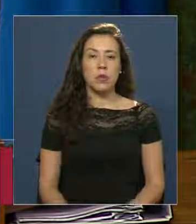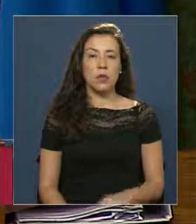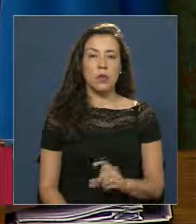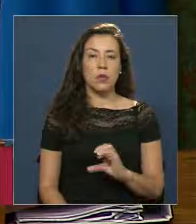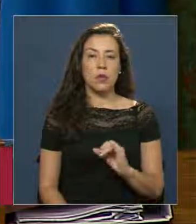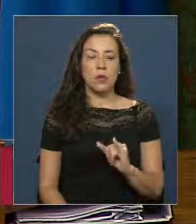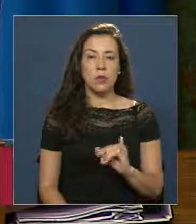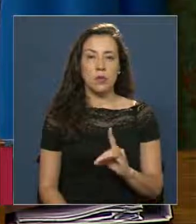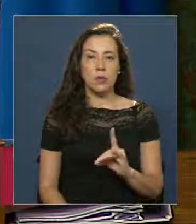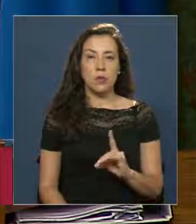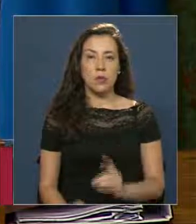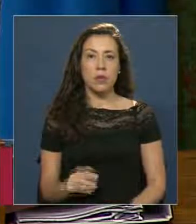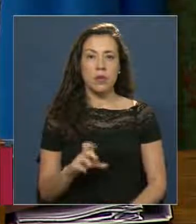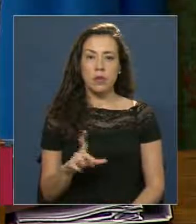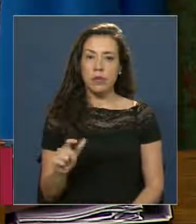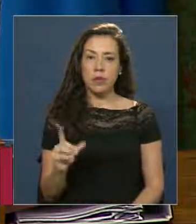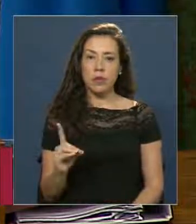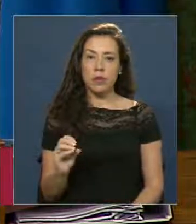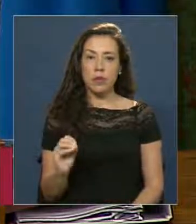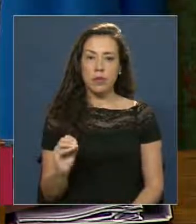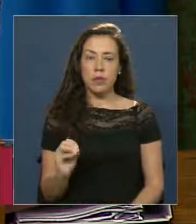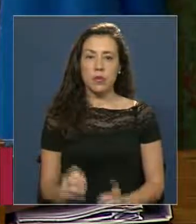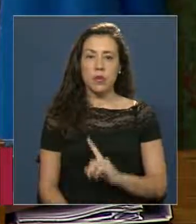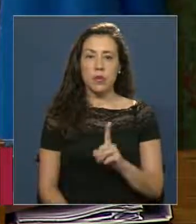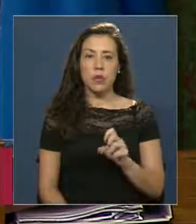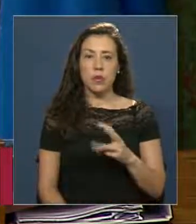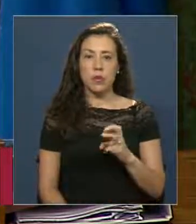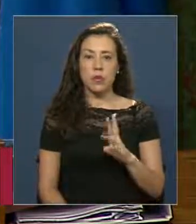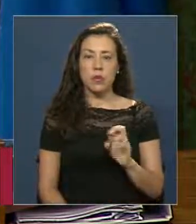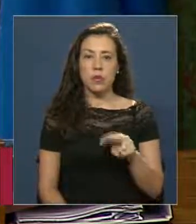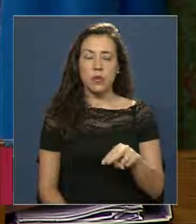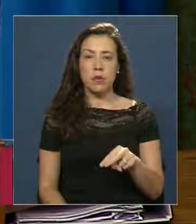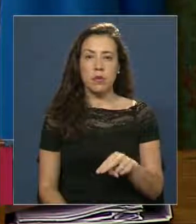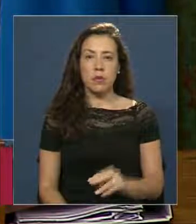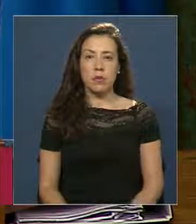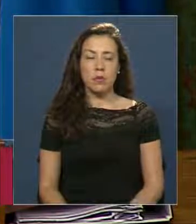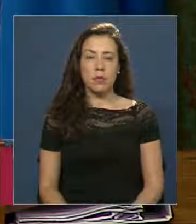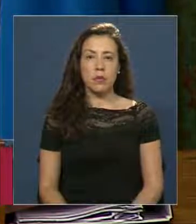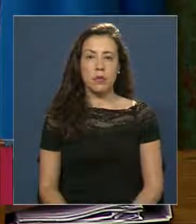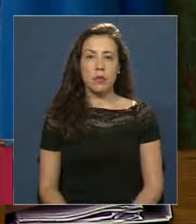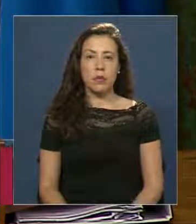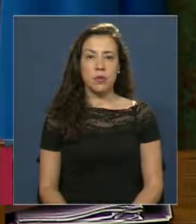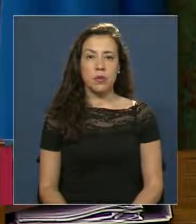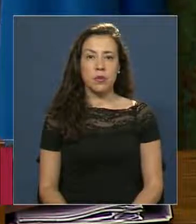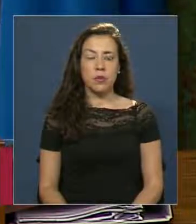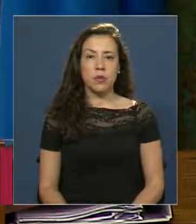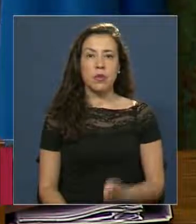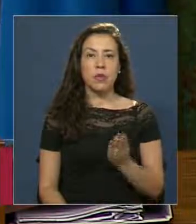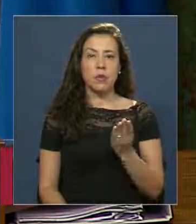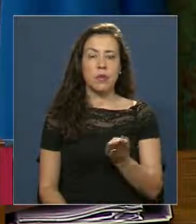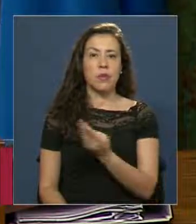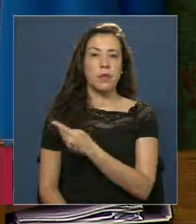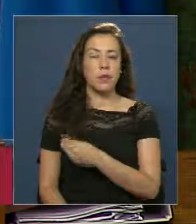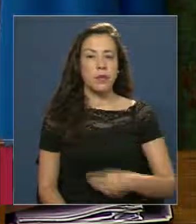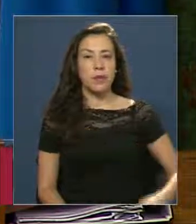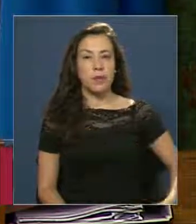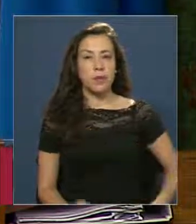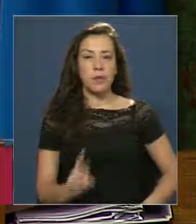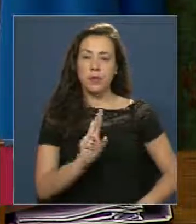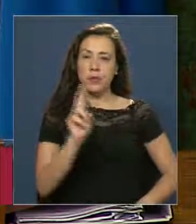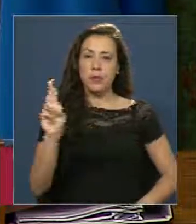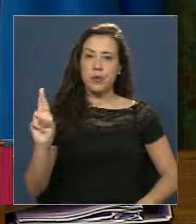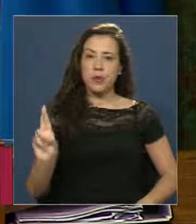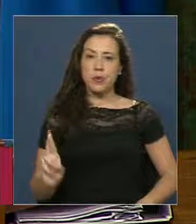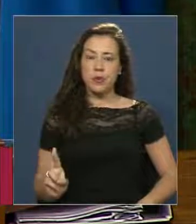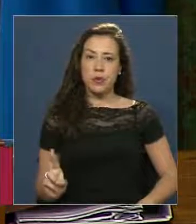Sofía Cid, don Miguel Mellado y don Fran Sauerbaum. Y en su parte dispositiva se solicita a su excelencia el presidente de la